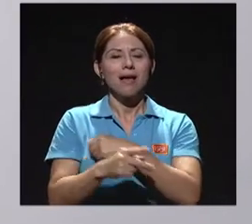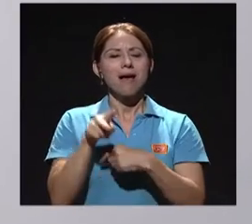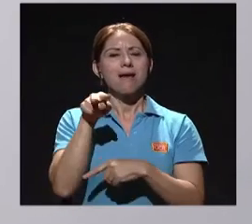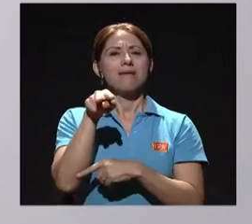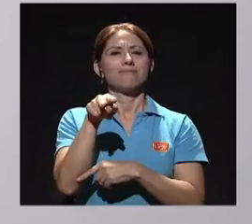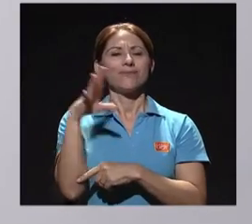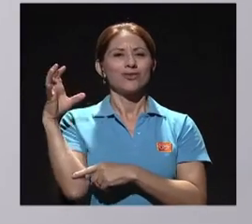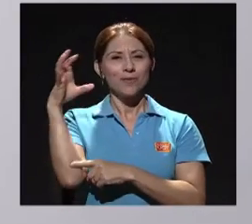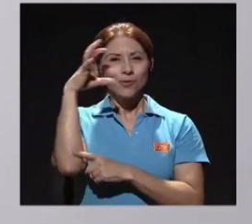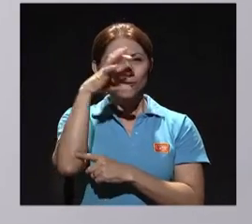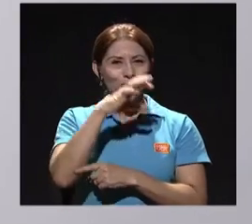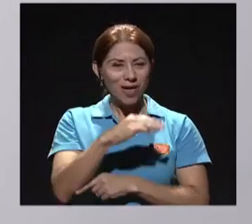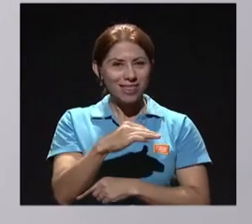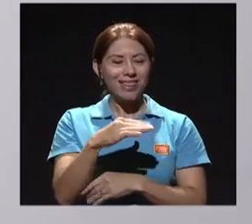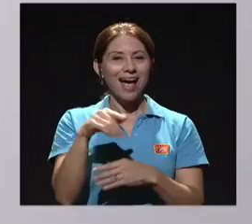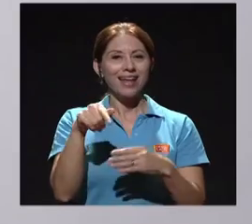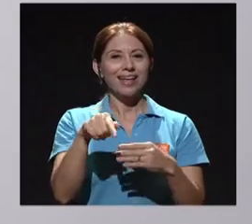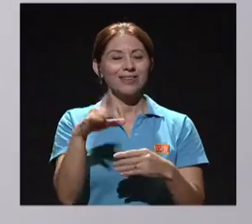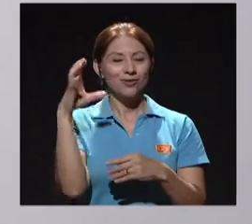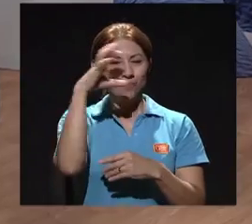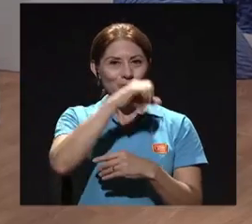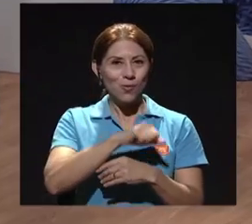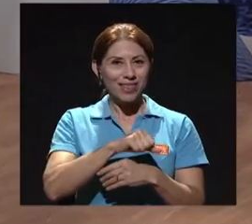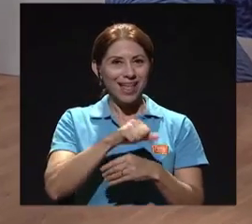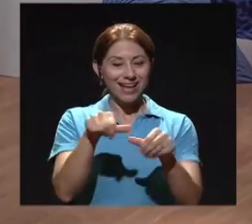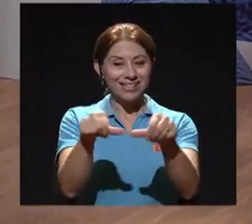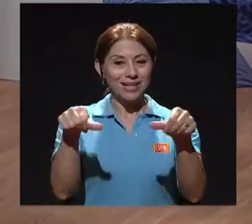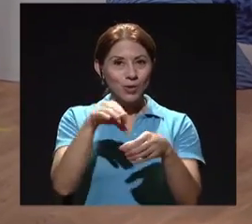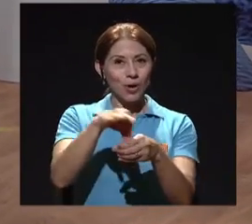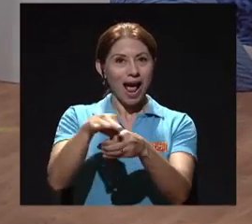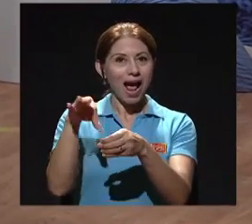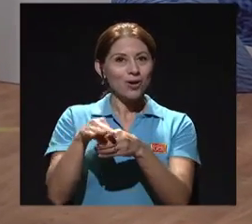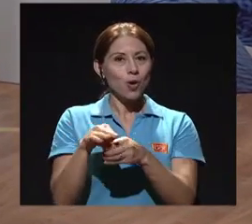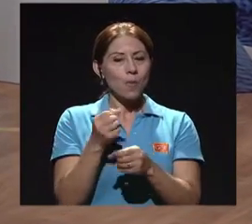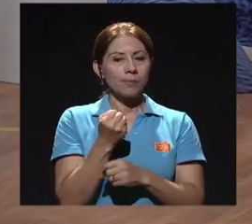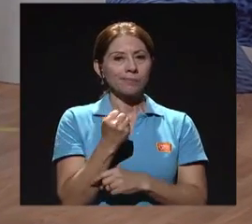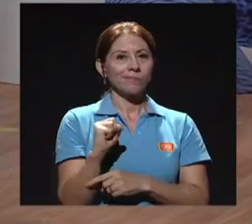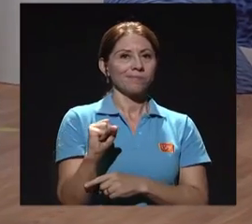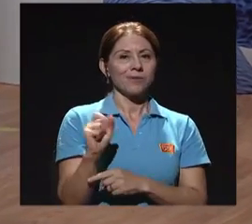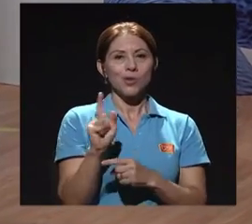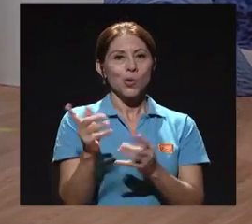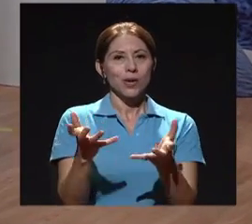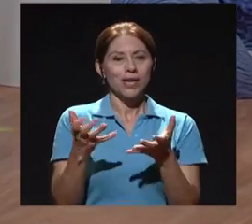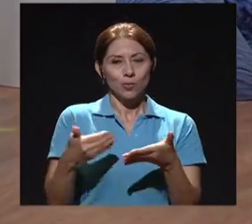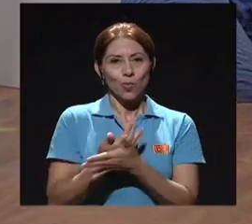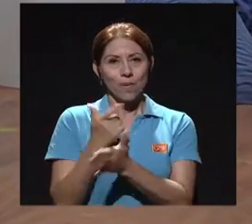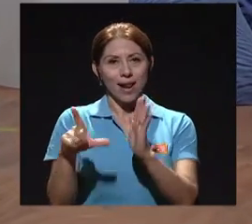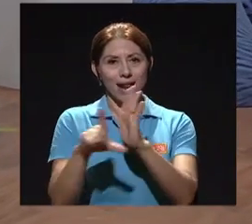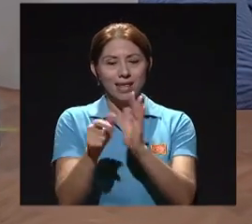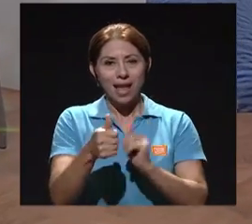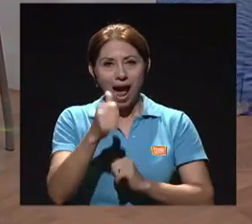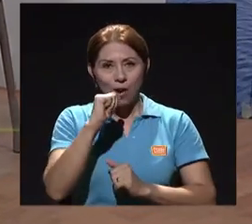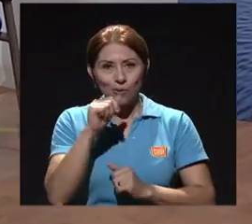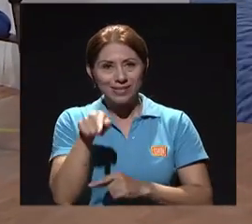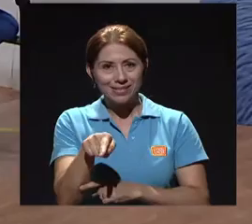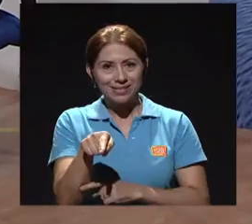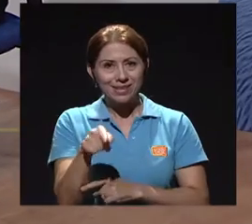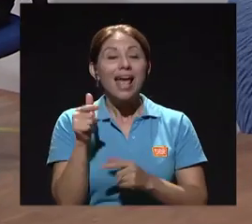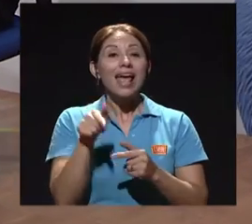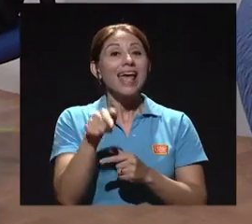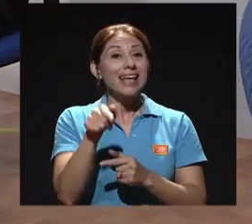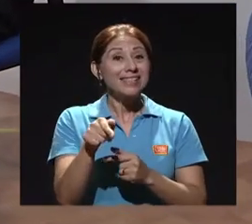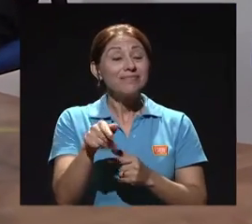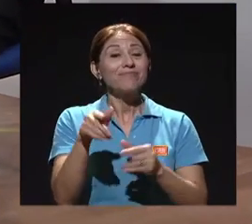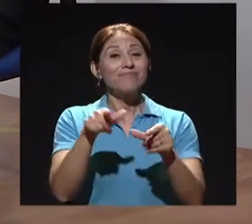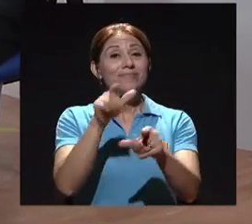resistencia por parte del sector agro a que hubiese nueva nueva ley de aguas eso fue digamos es en ese escenario